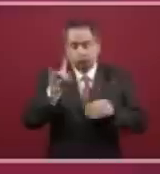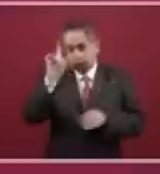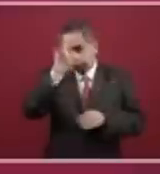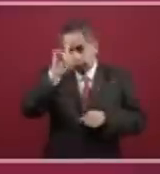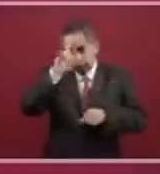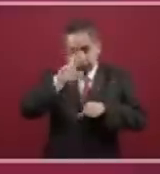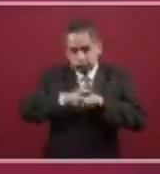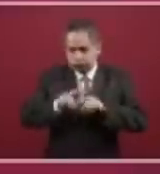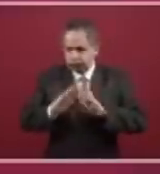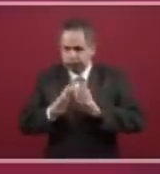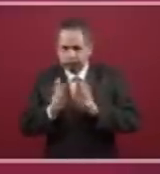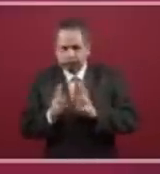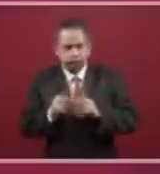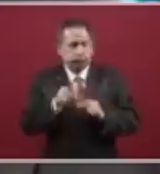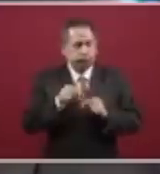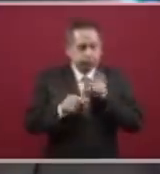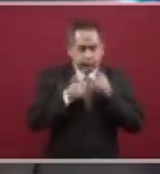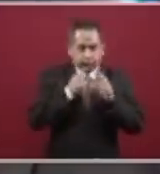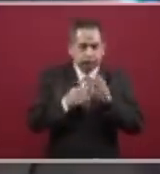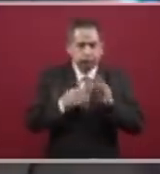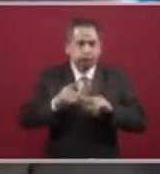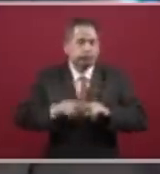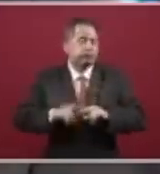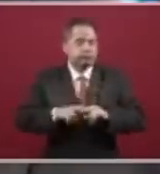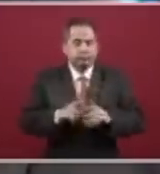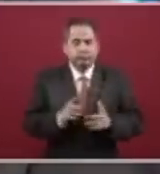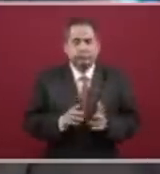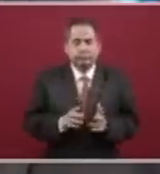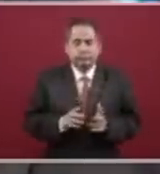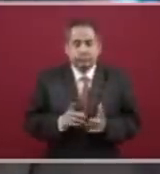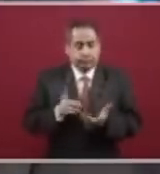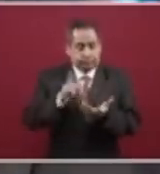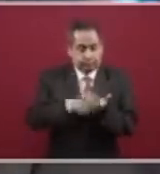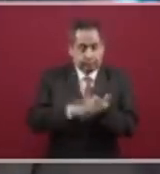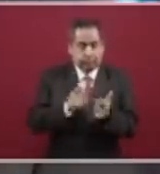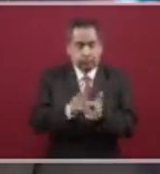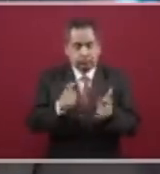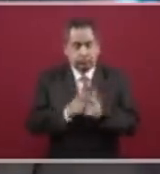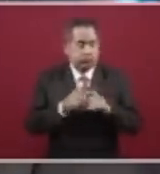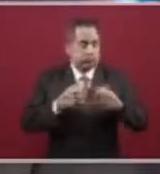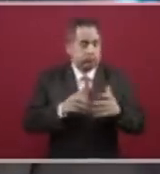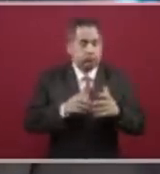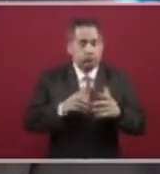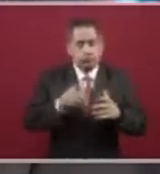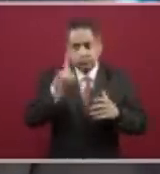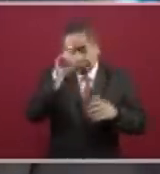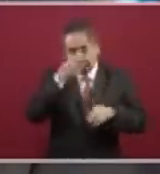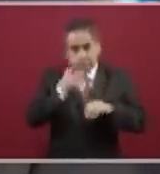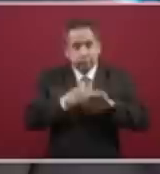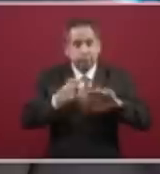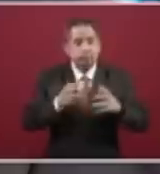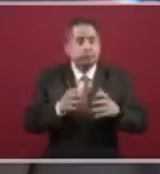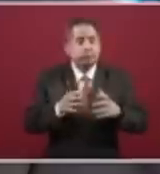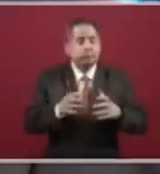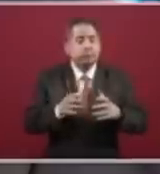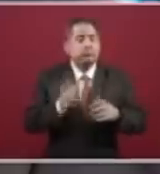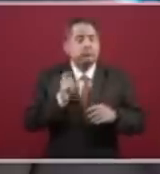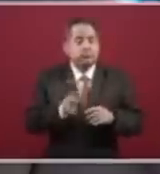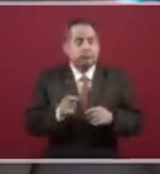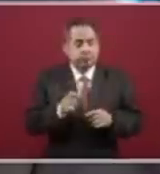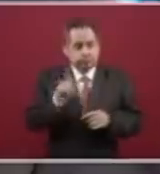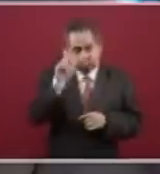en donde dice que dentro del grupo de parsons hay y asesores